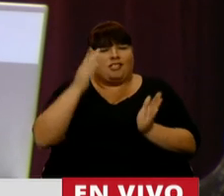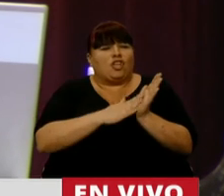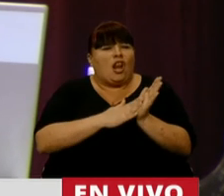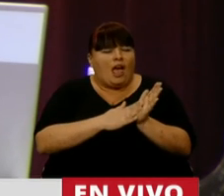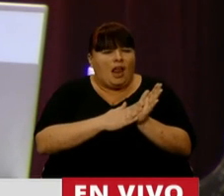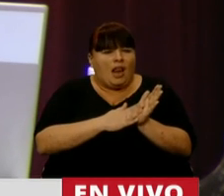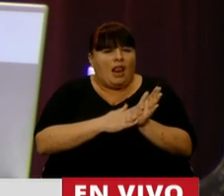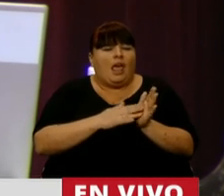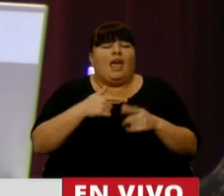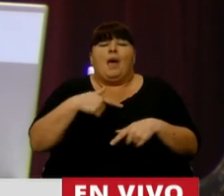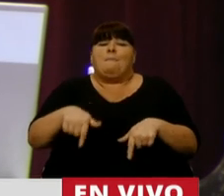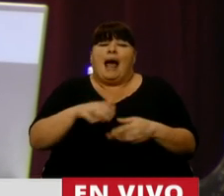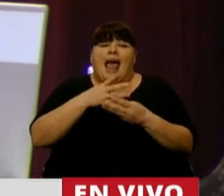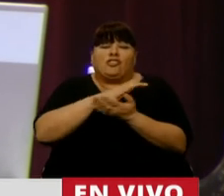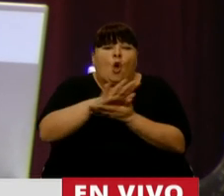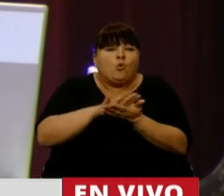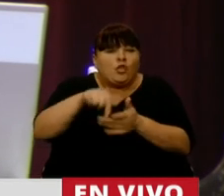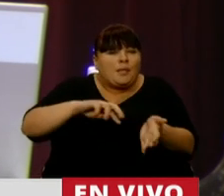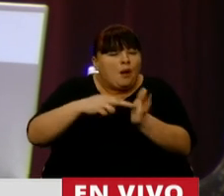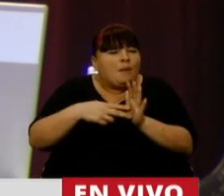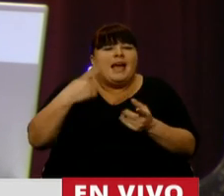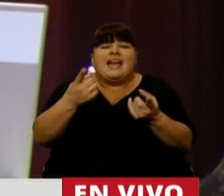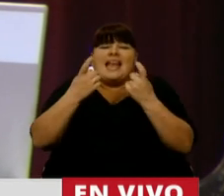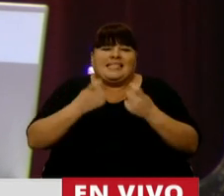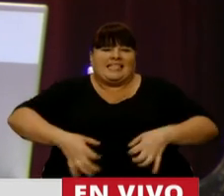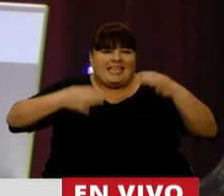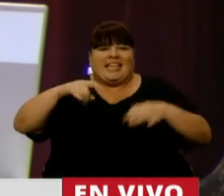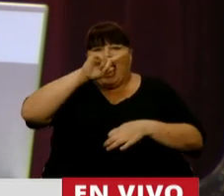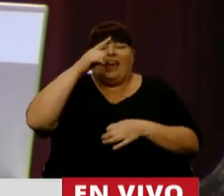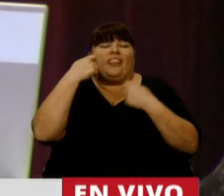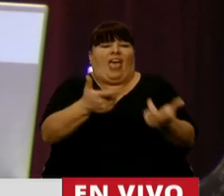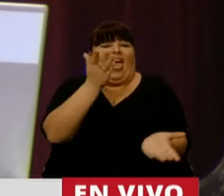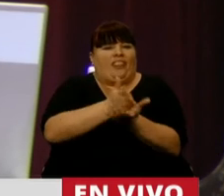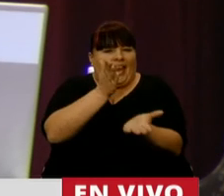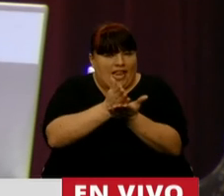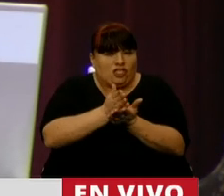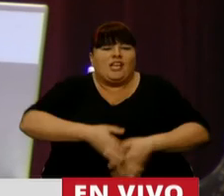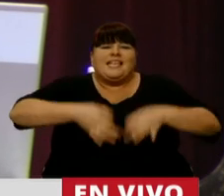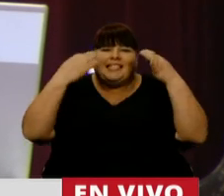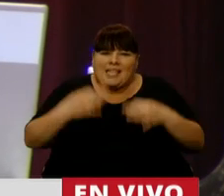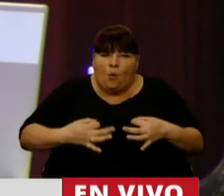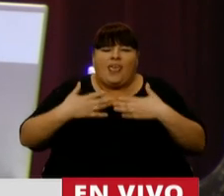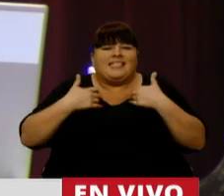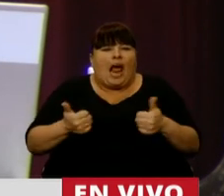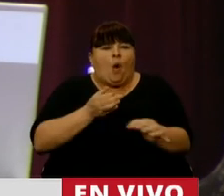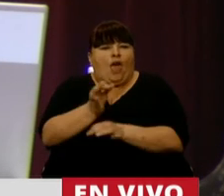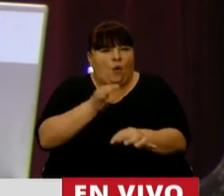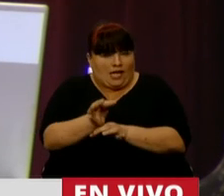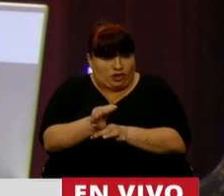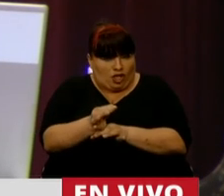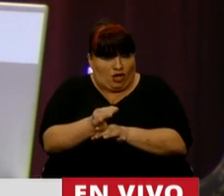Nacional. Y para salir de esta crisis necesitamos un real Estado de Derecho que garantice seguridad, salud y